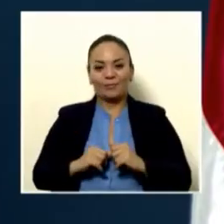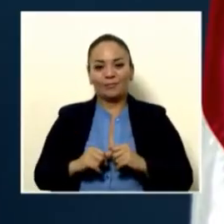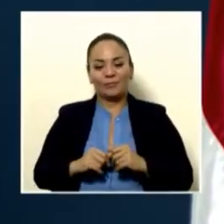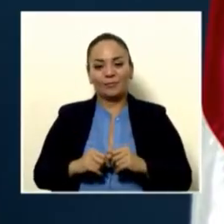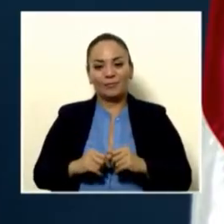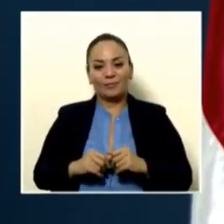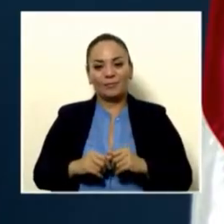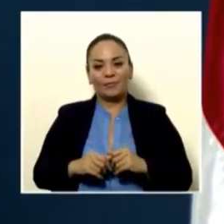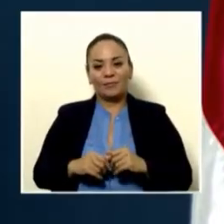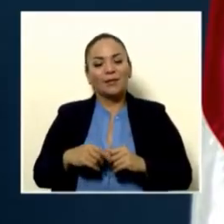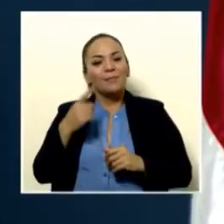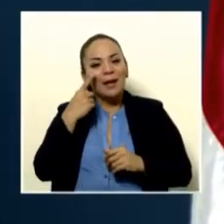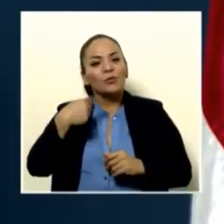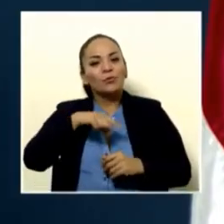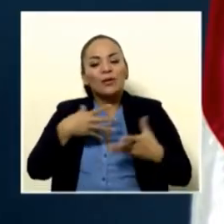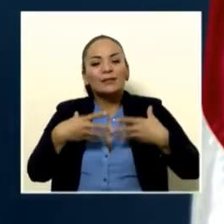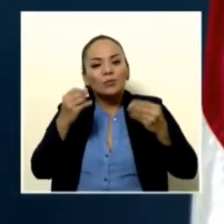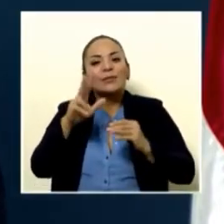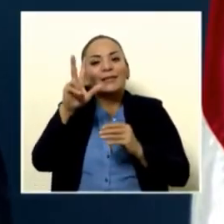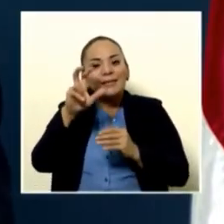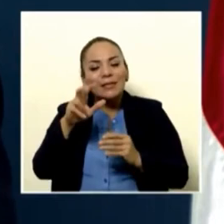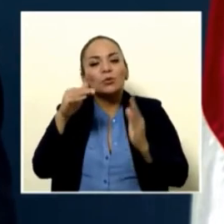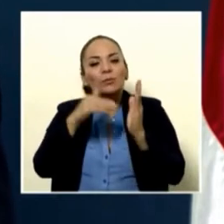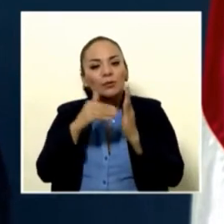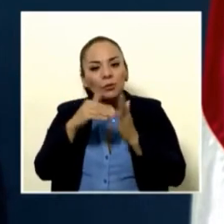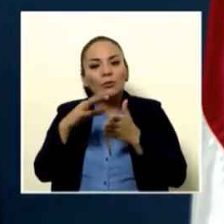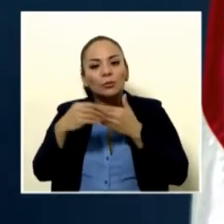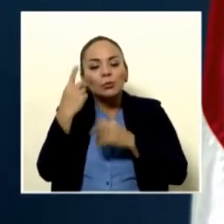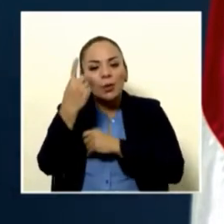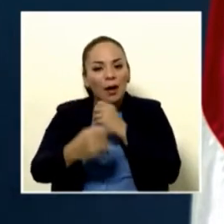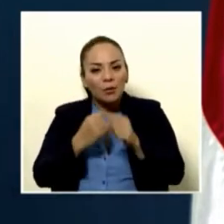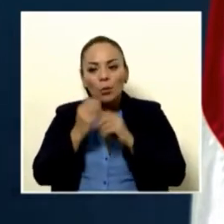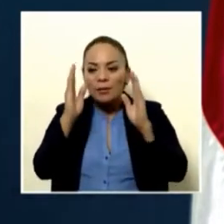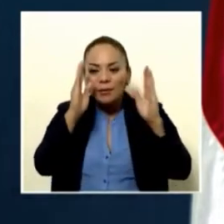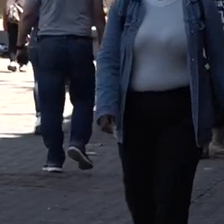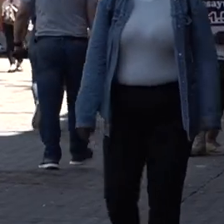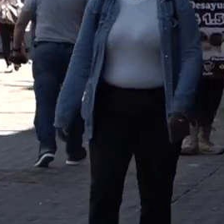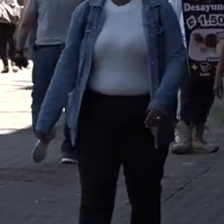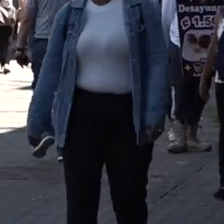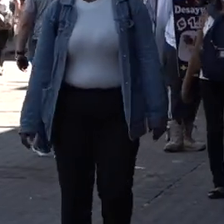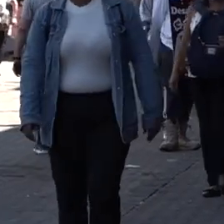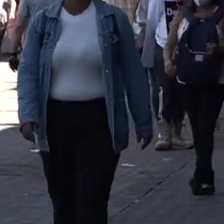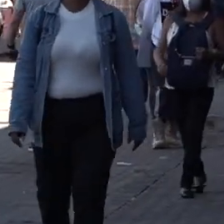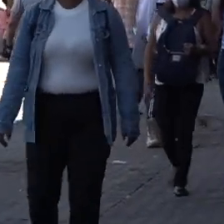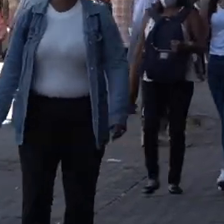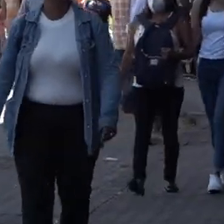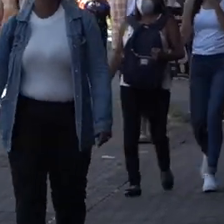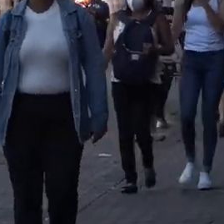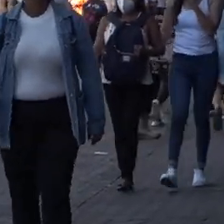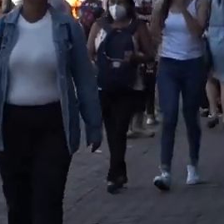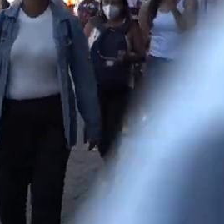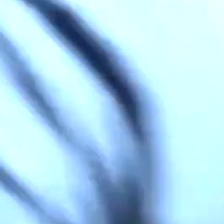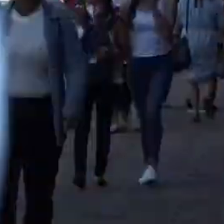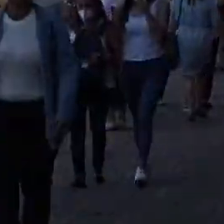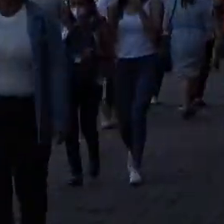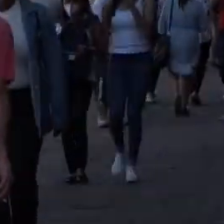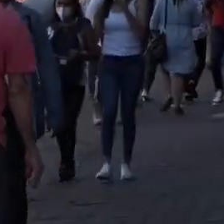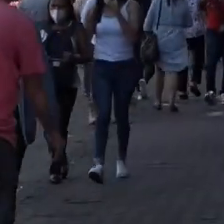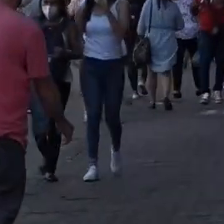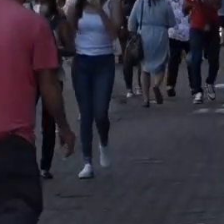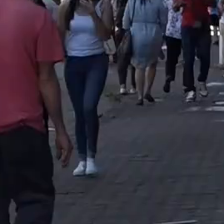300 millones de dólares al año en atender a esta gente organizaciones pro de Derechos Humanos